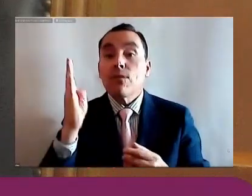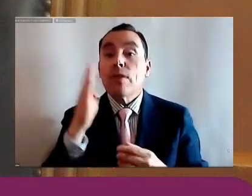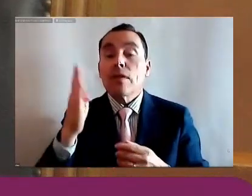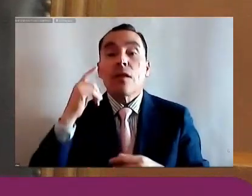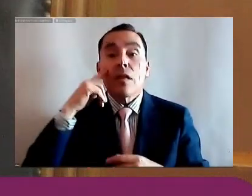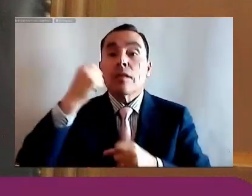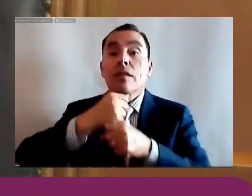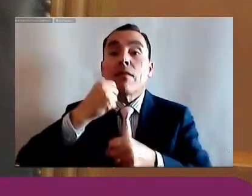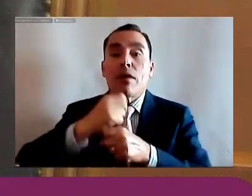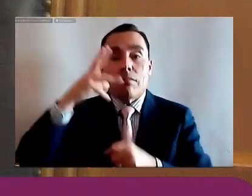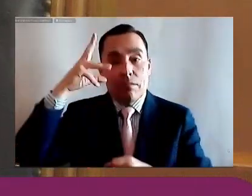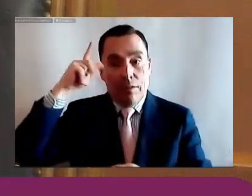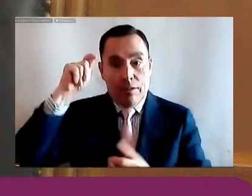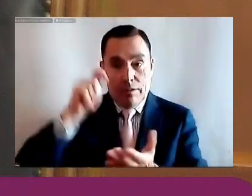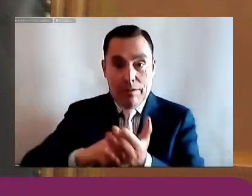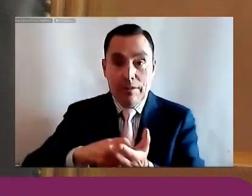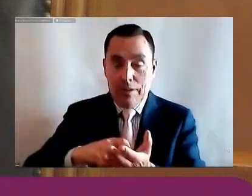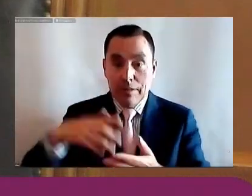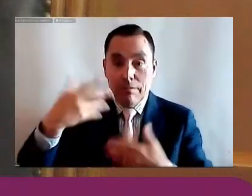sentencia.